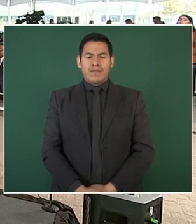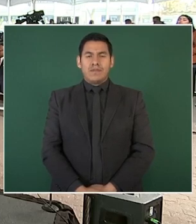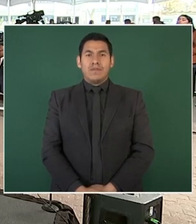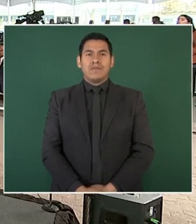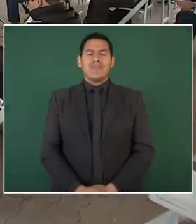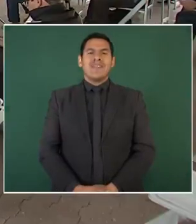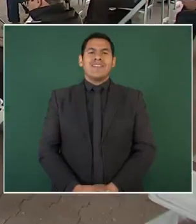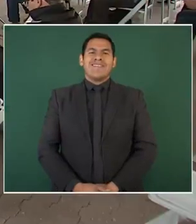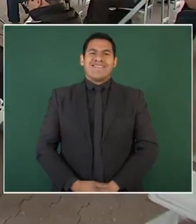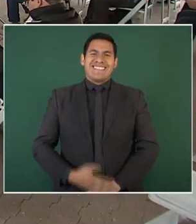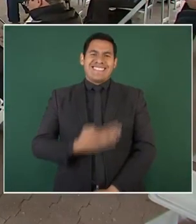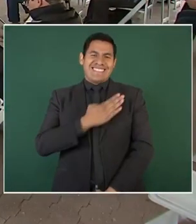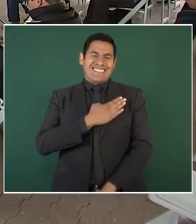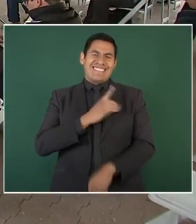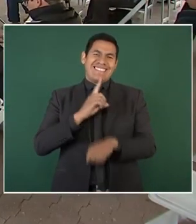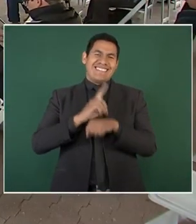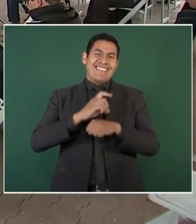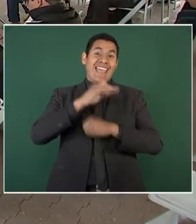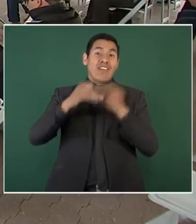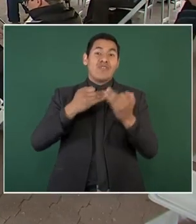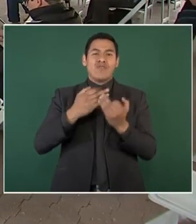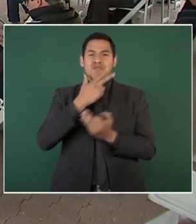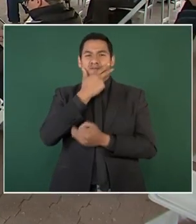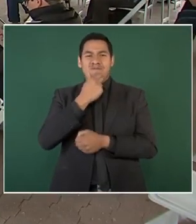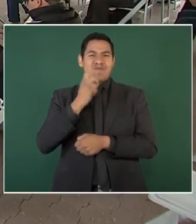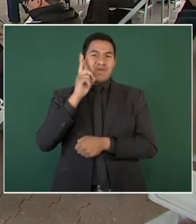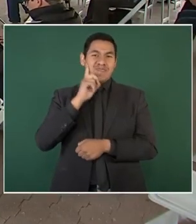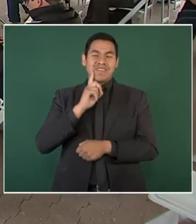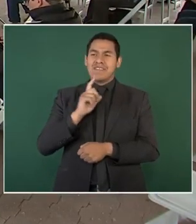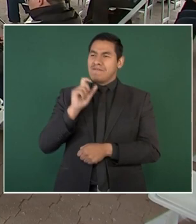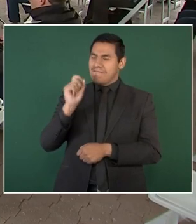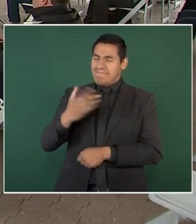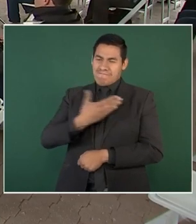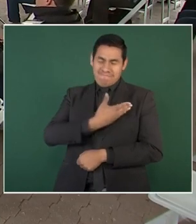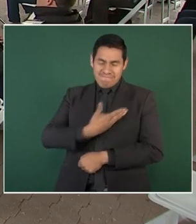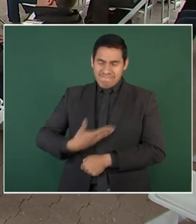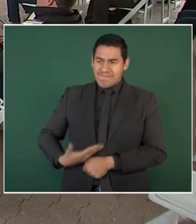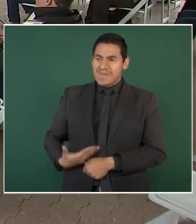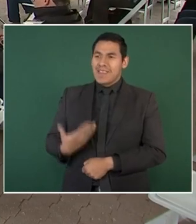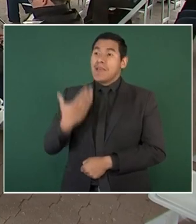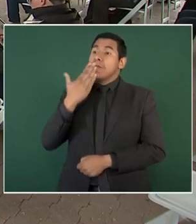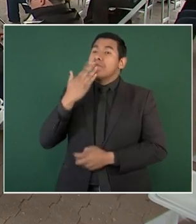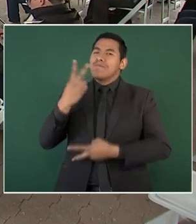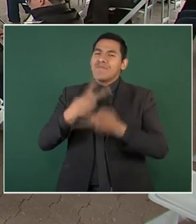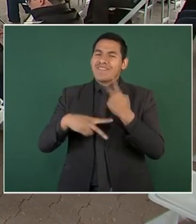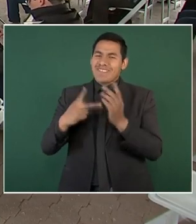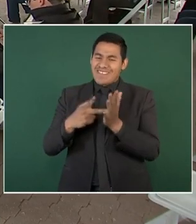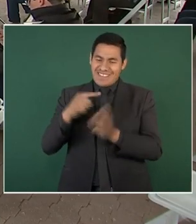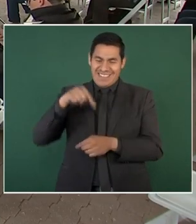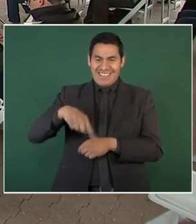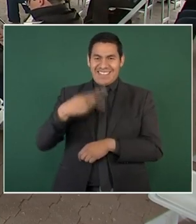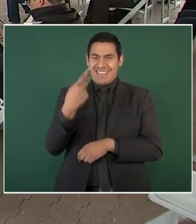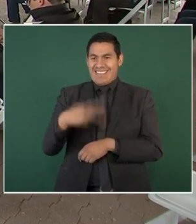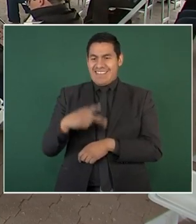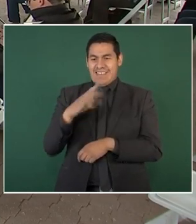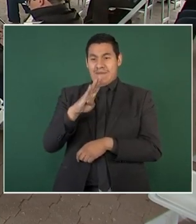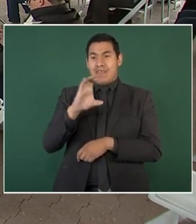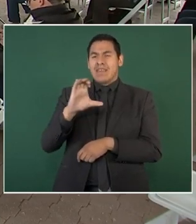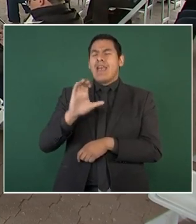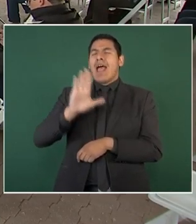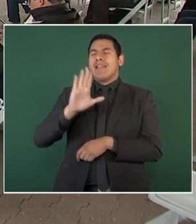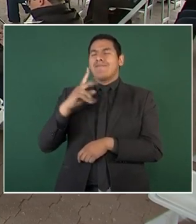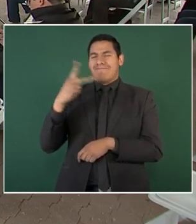Pues muy buenos días a todas, a todos. Presidente, buenos días, bienvenido nuevamente a esta su casa, a Baja